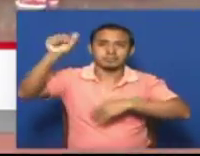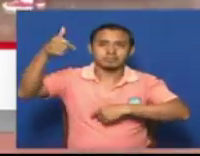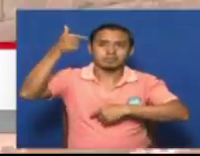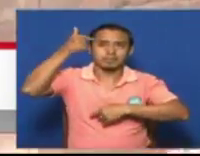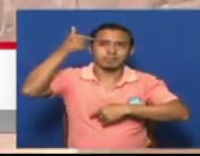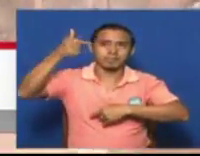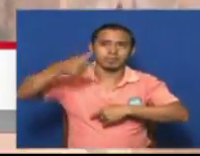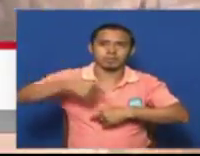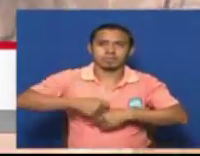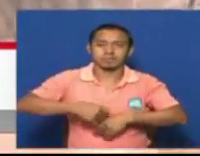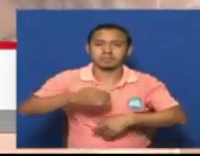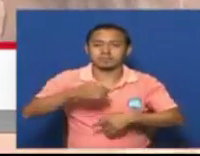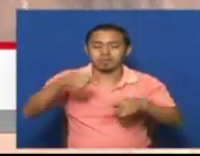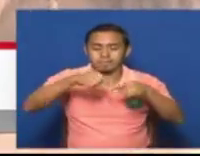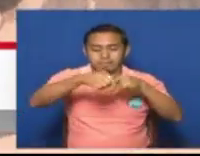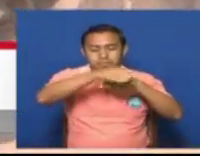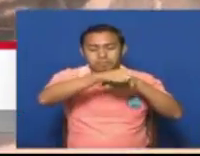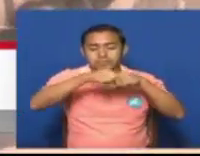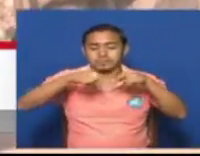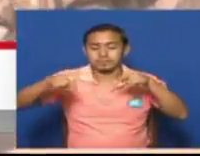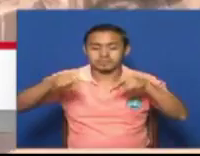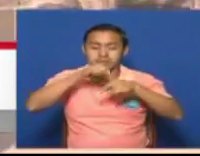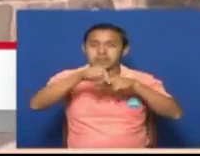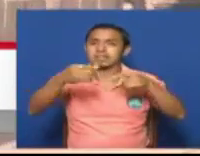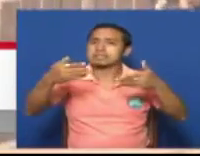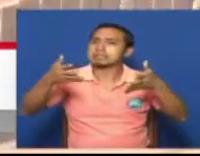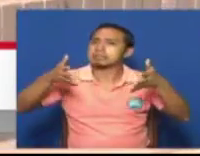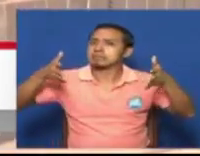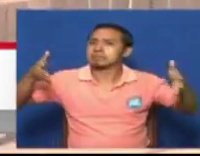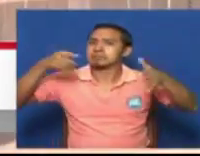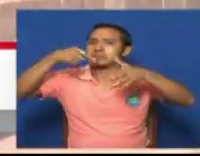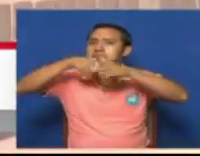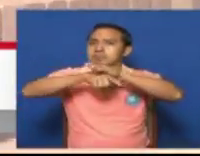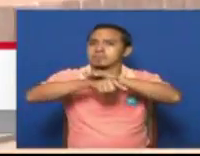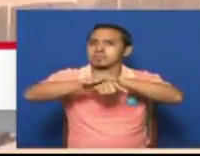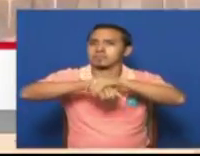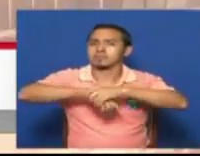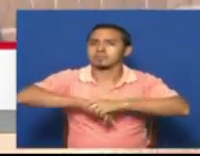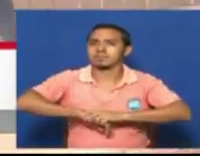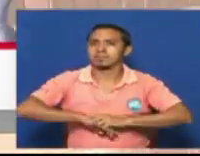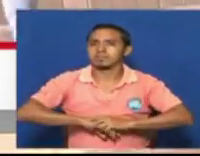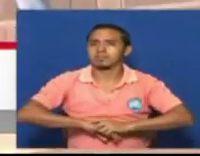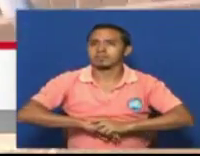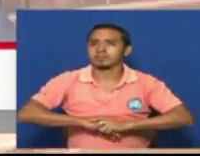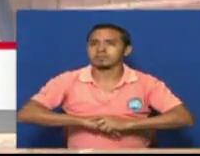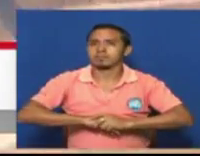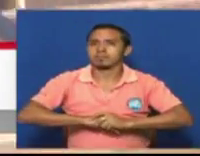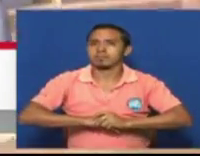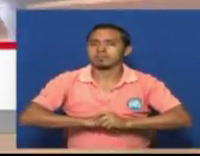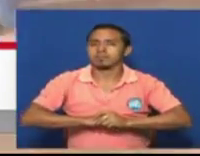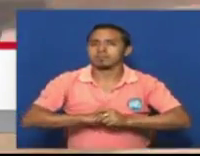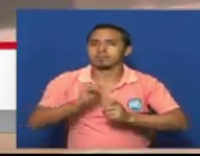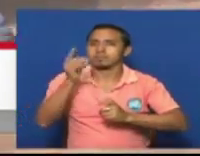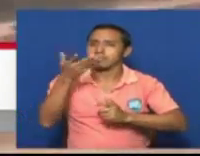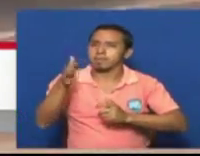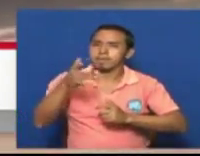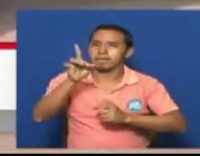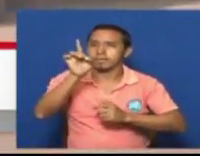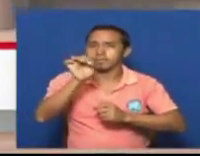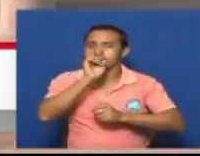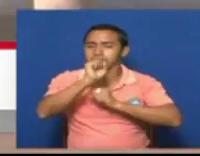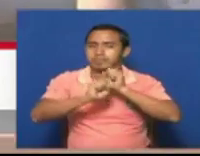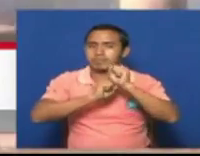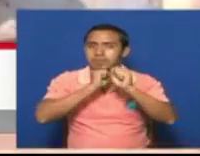la inversión pública municipal ese es un gran reto que tenemos hace diez años hace